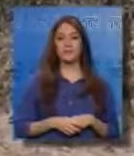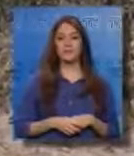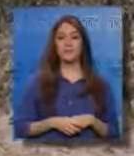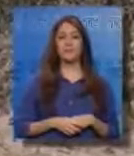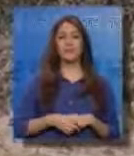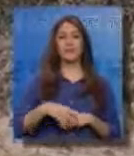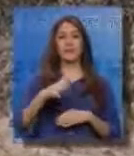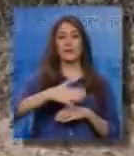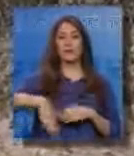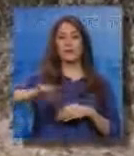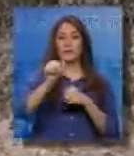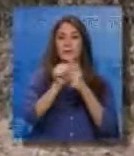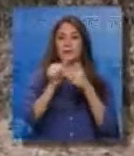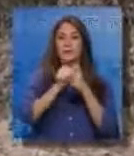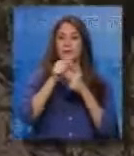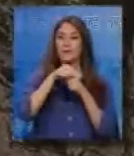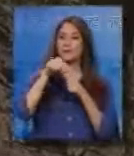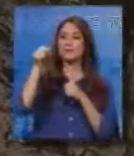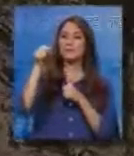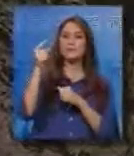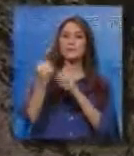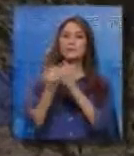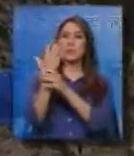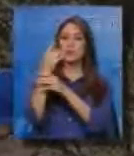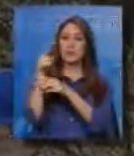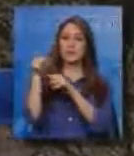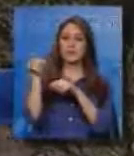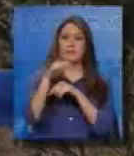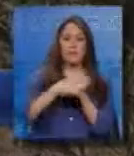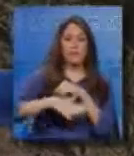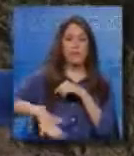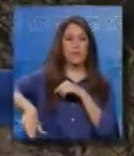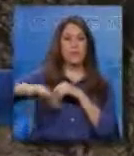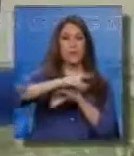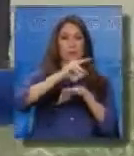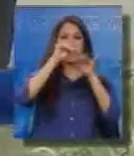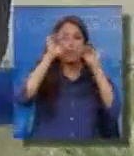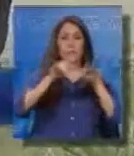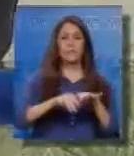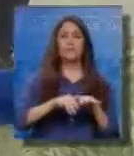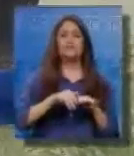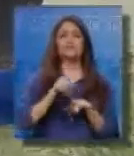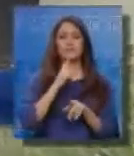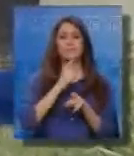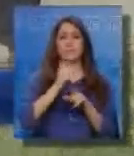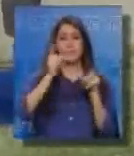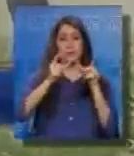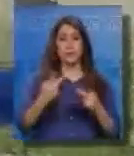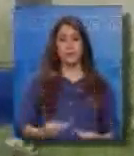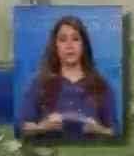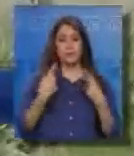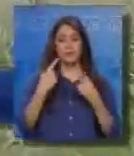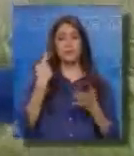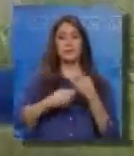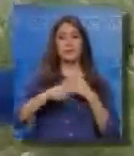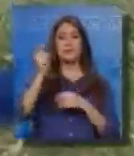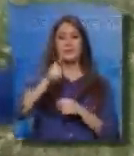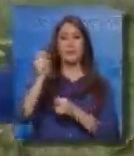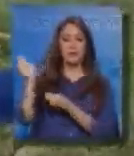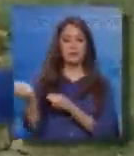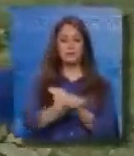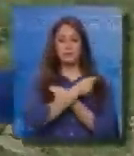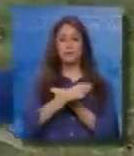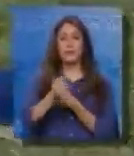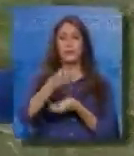En las poblaciones aledañas al volcán Cotopaxi, la ceniza lo ha cubierto todo. Los habitantes de estos sitios constantemente intentan paliar